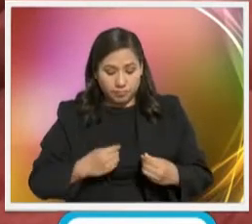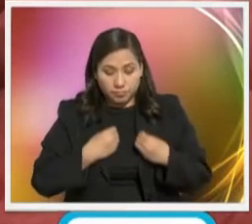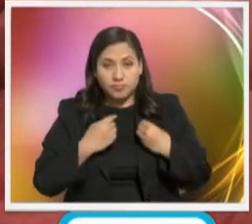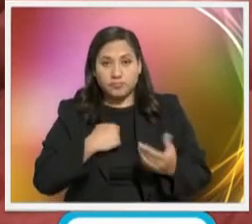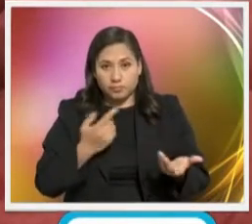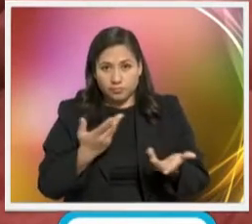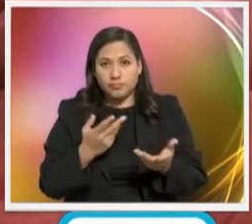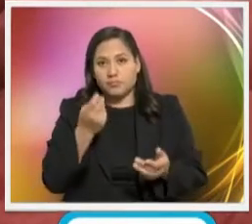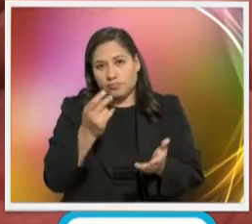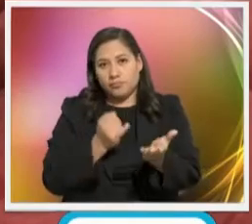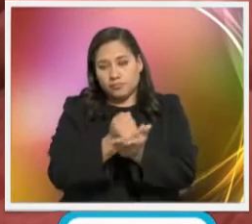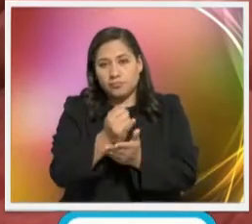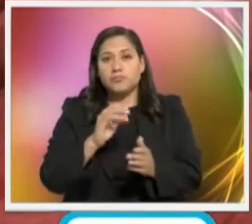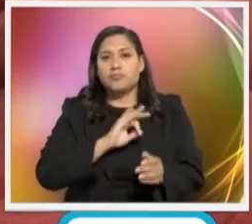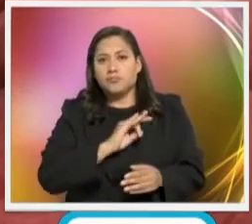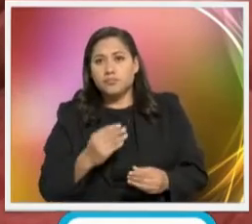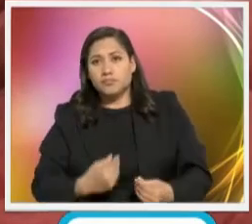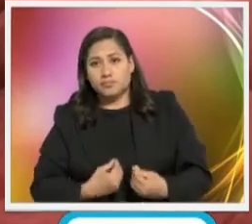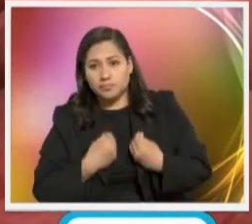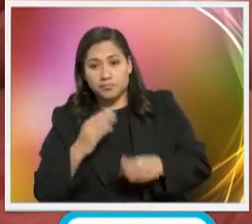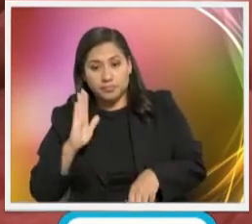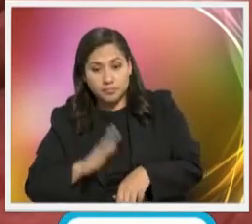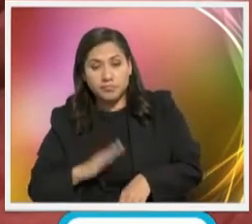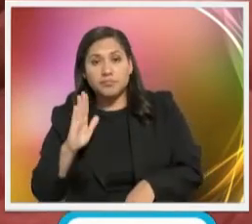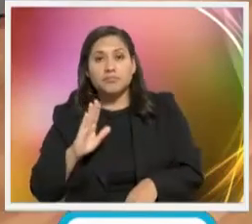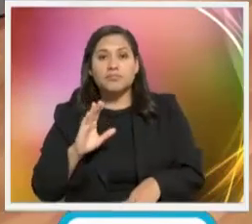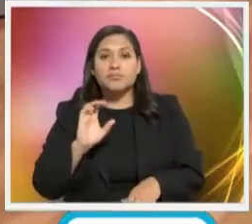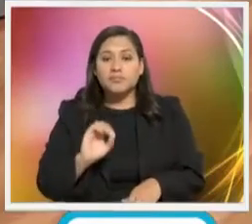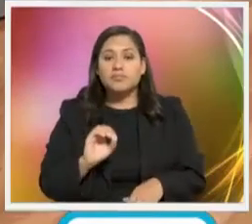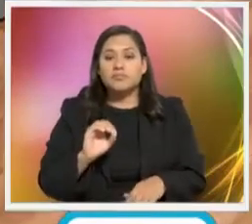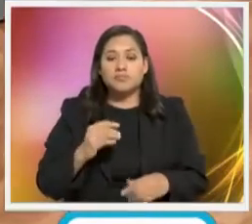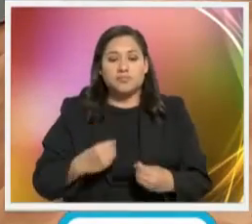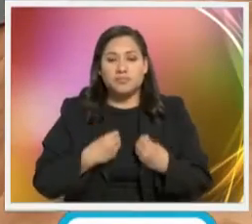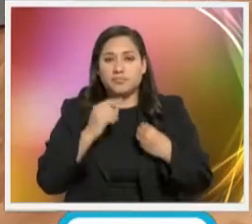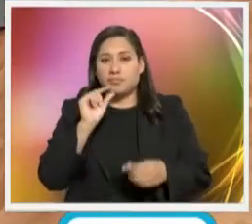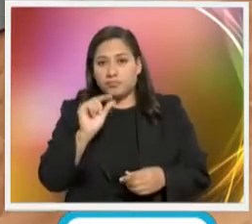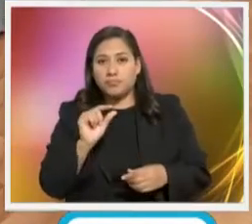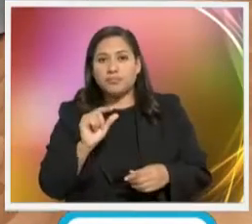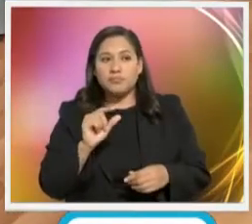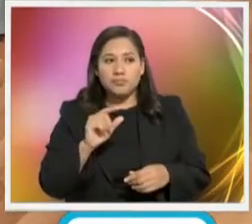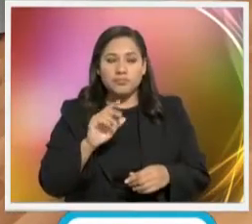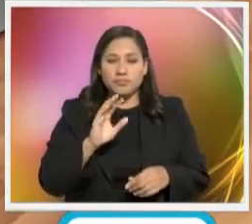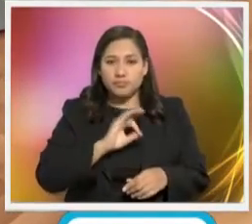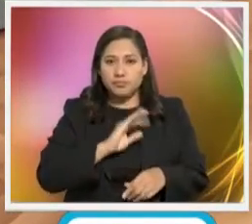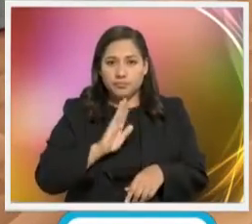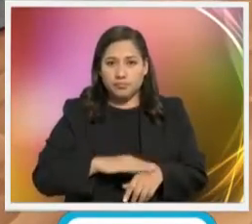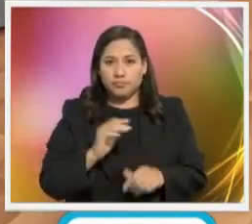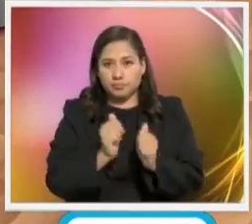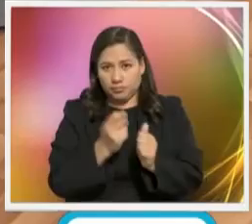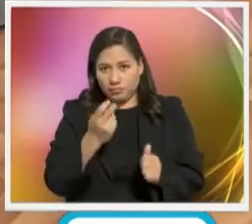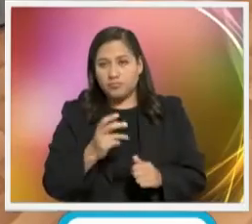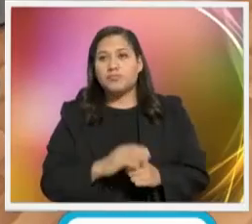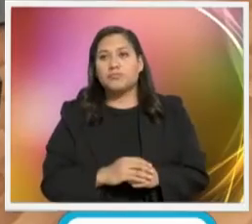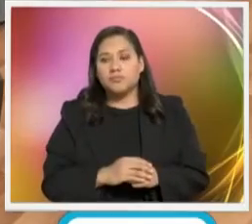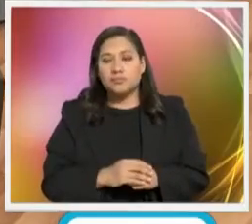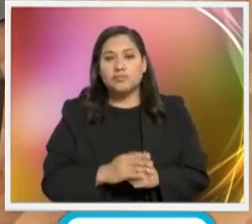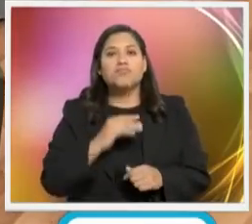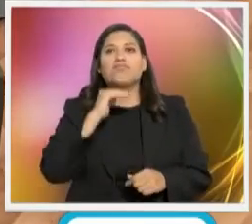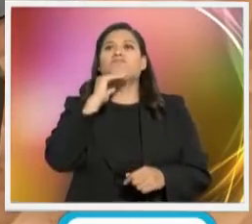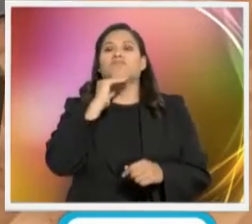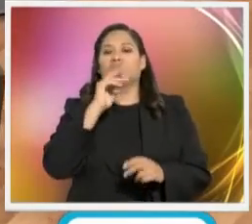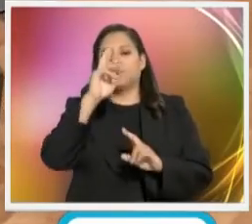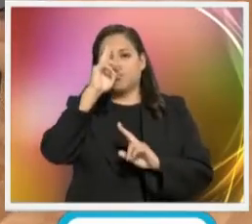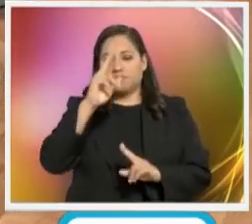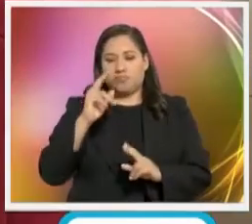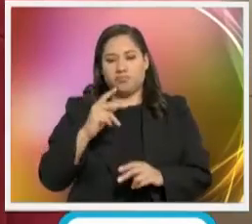que decidir, ¿no? Porque puedes vivir más y vivir una mala calidad de vida, o puedes vivir más y hacer algo más con ello. Pues la Así dignidad, es. ¿no, Gabriela? La dignidad. Así ahí